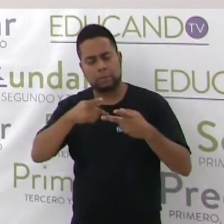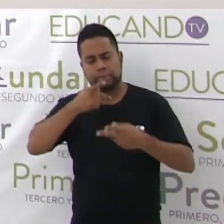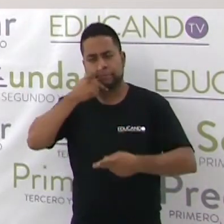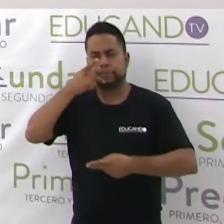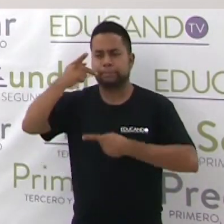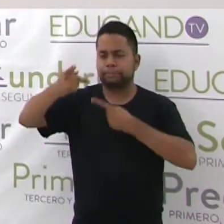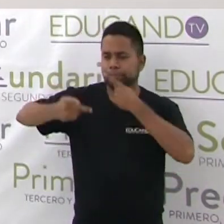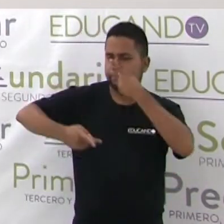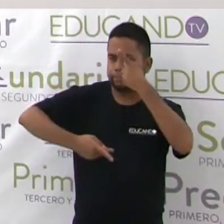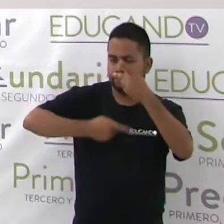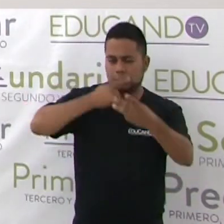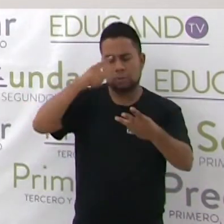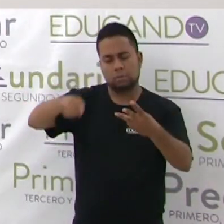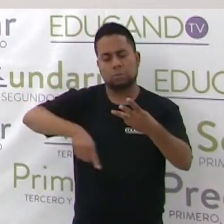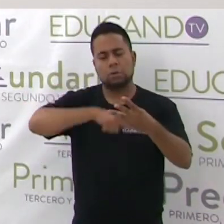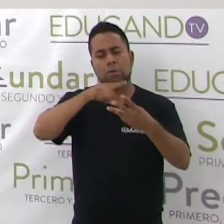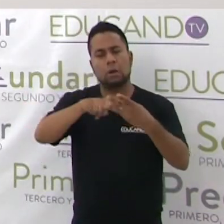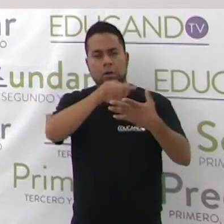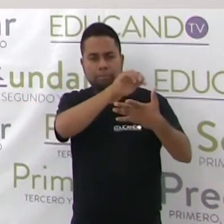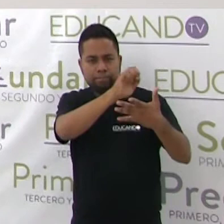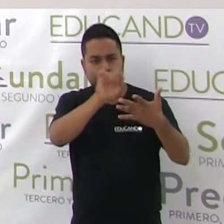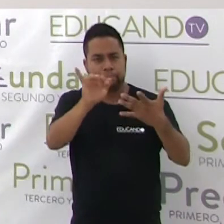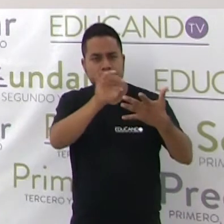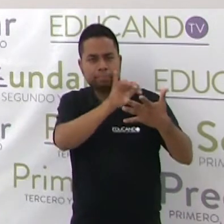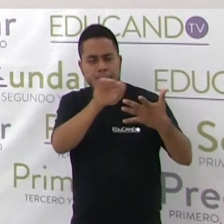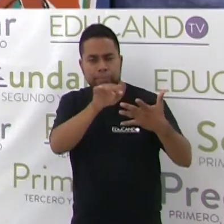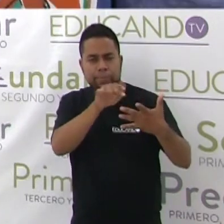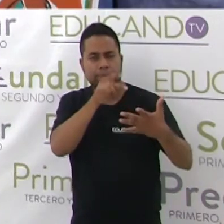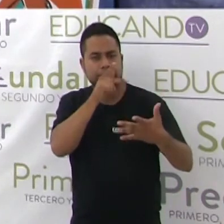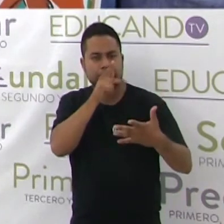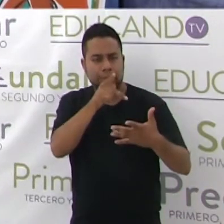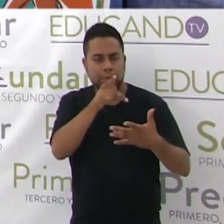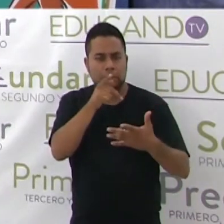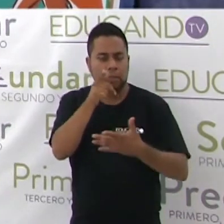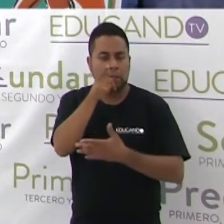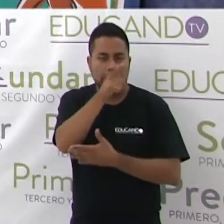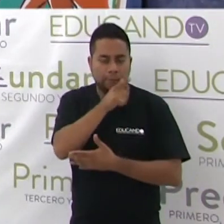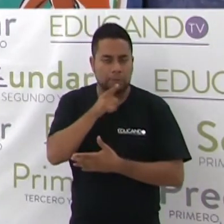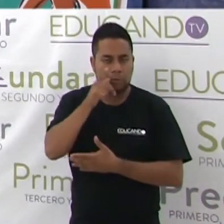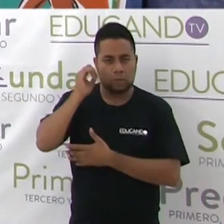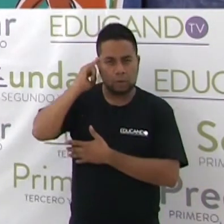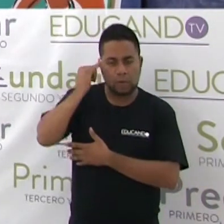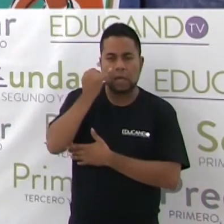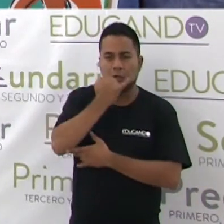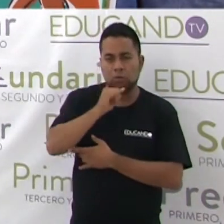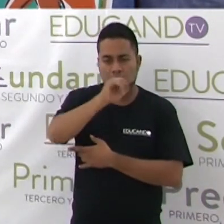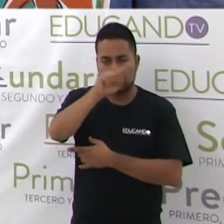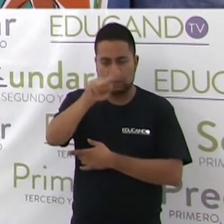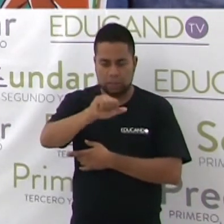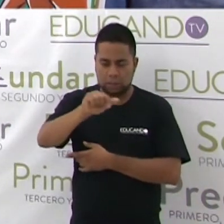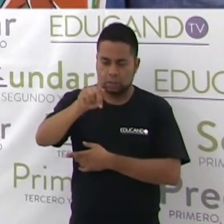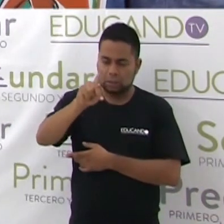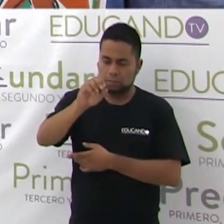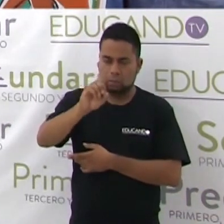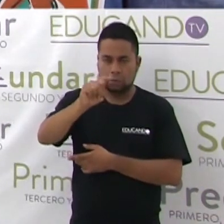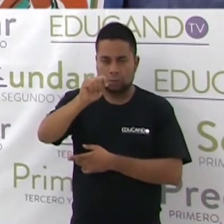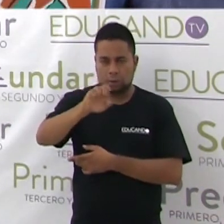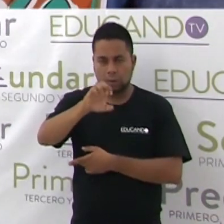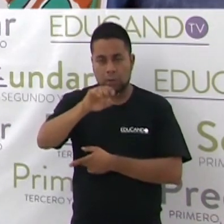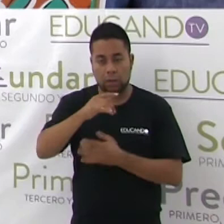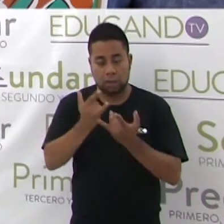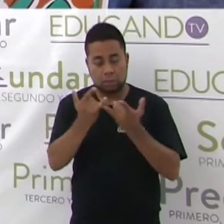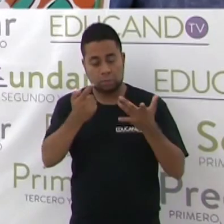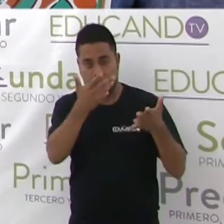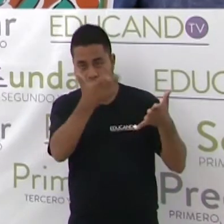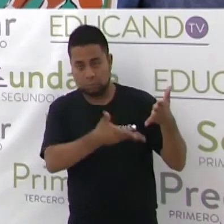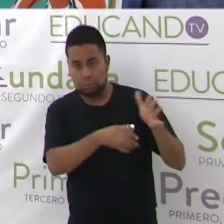poemas y textos en zapoteco. ¿Sí? Aquí te muestro una pequeña historia.